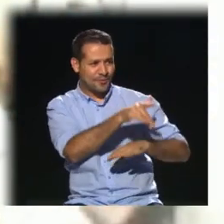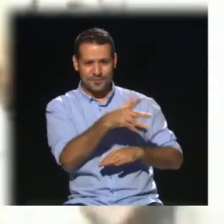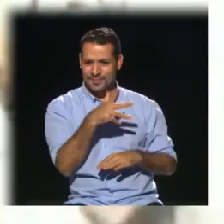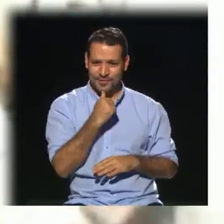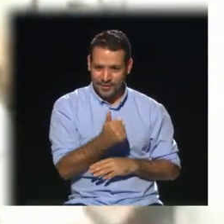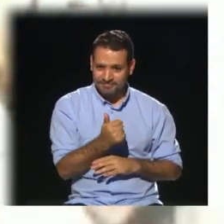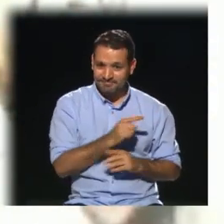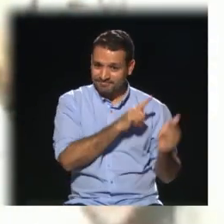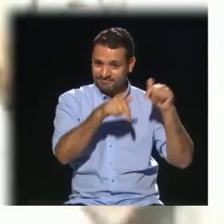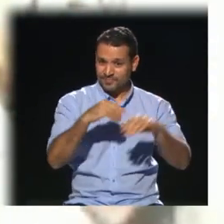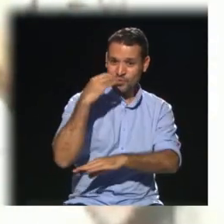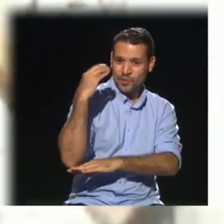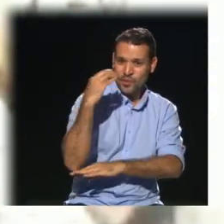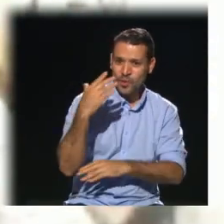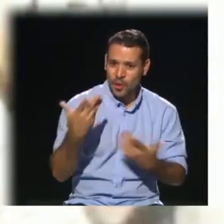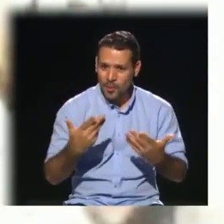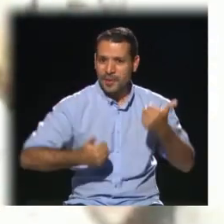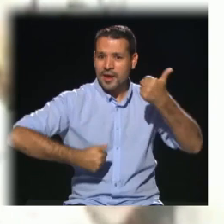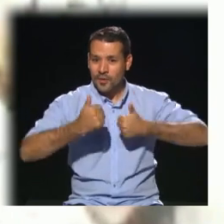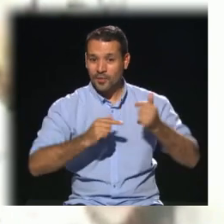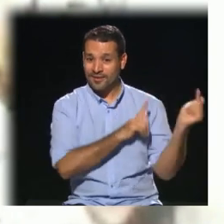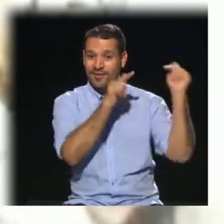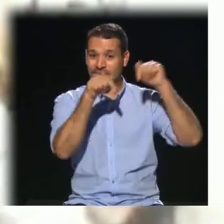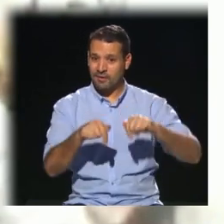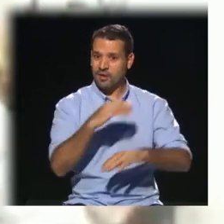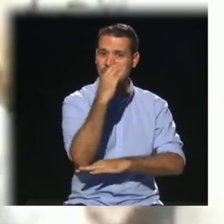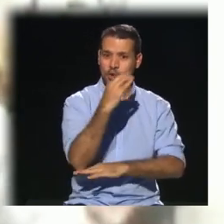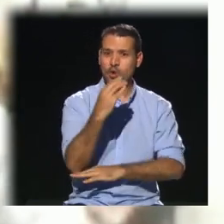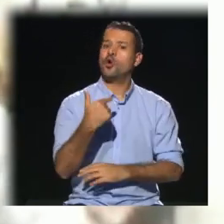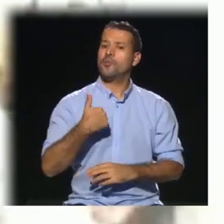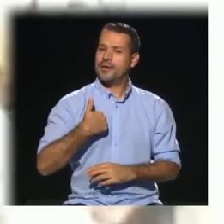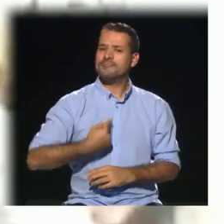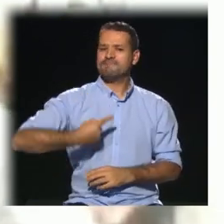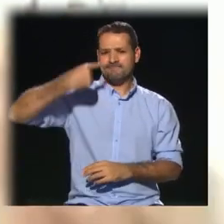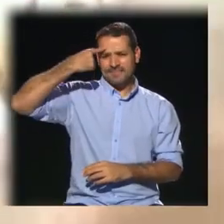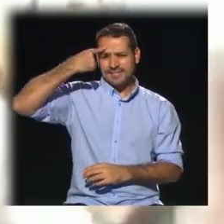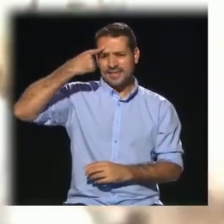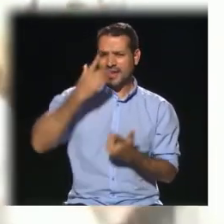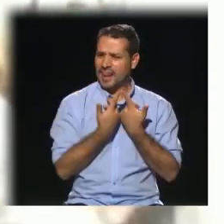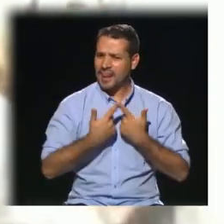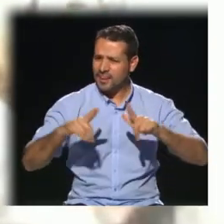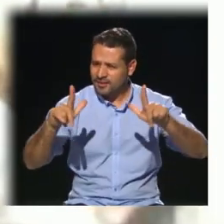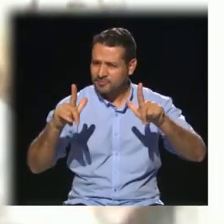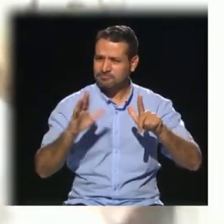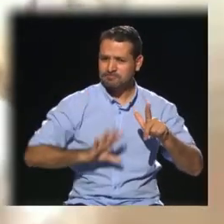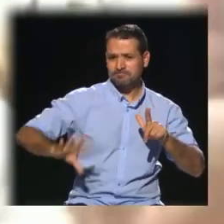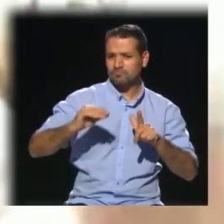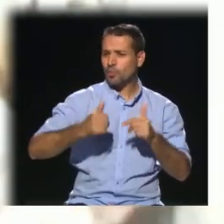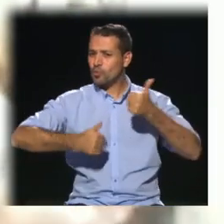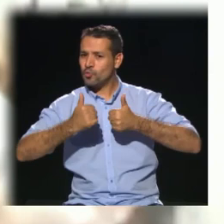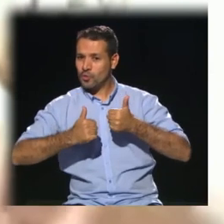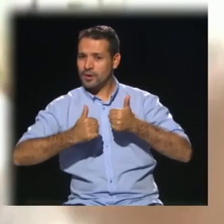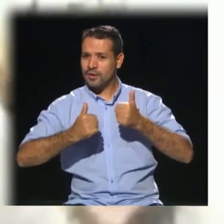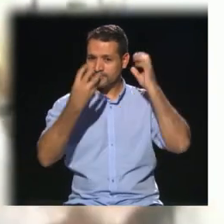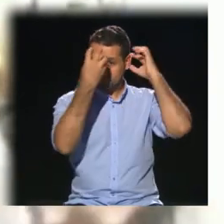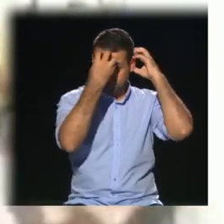Colombia, vuelvo y hablo de las posibilidades, que también se nos posibilite ser críticos y pensar libremente. ¿Qué debemos nosotros desaprender? Lo